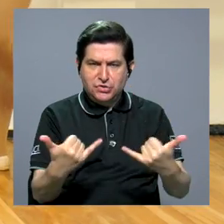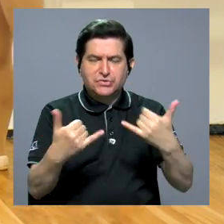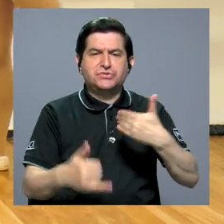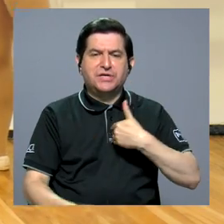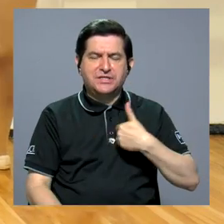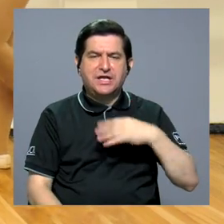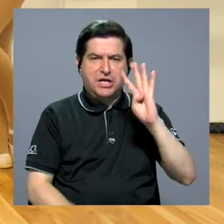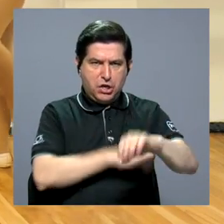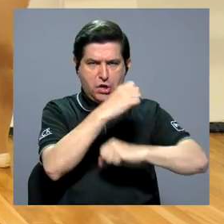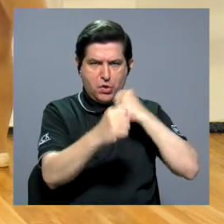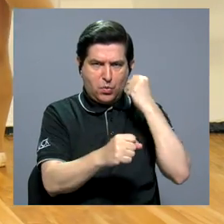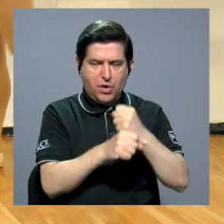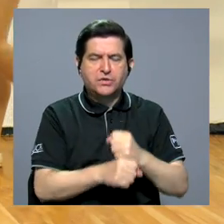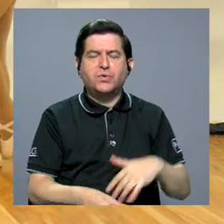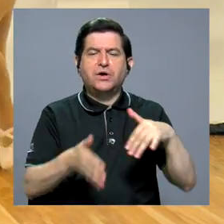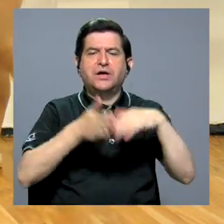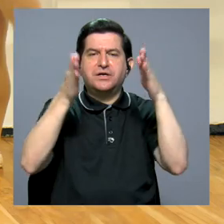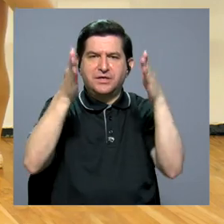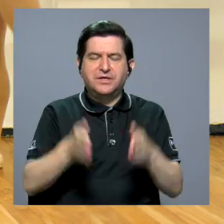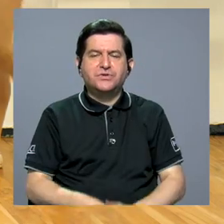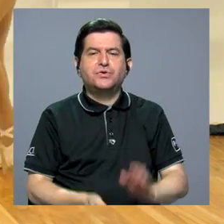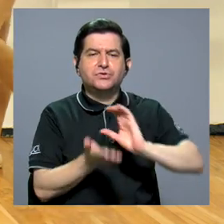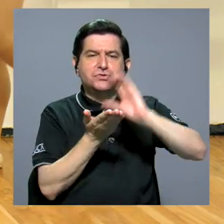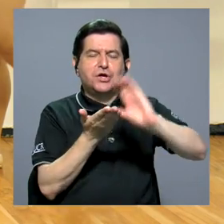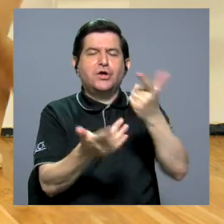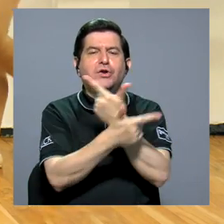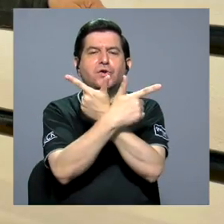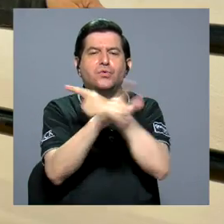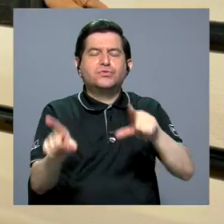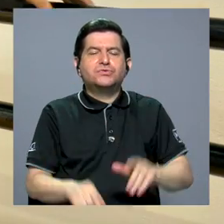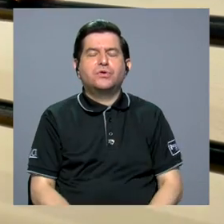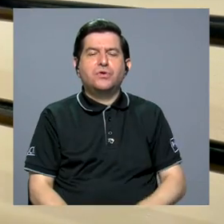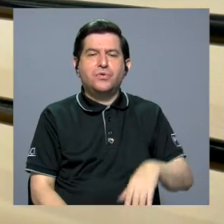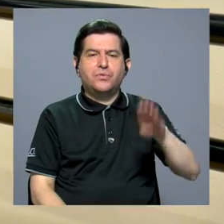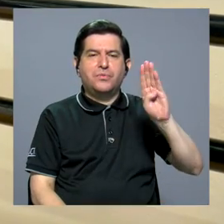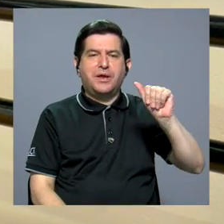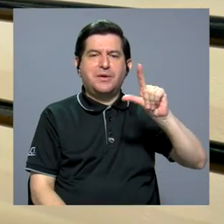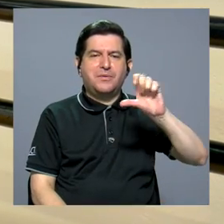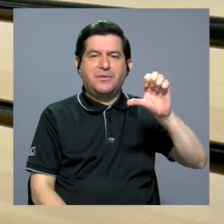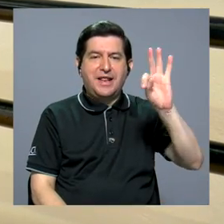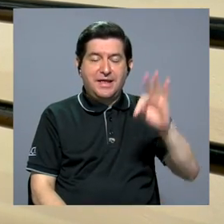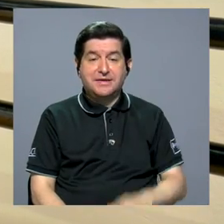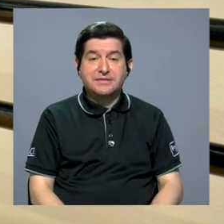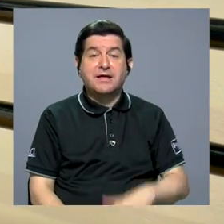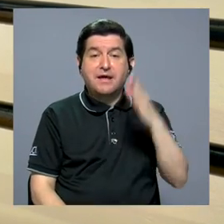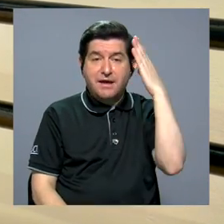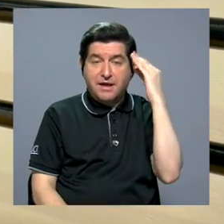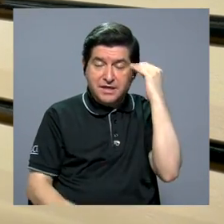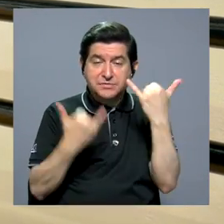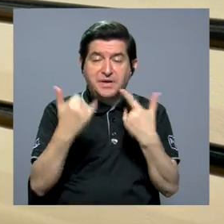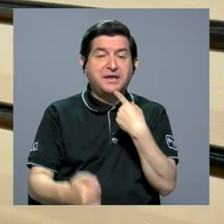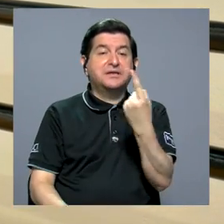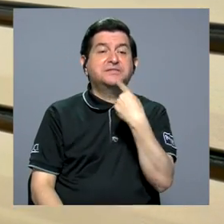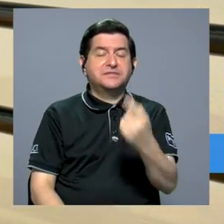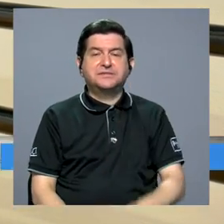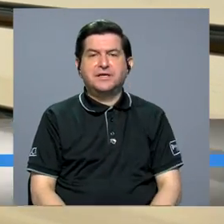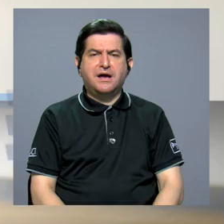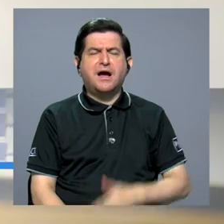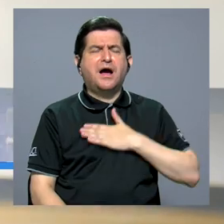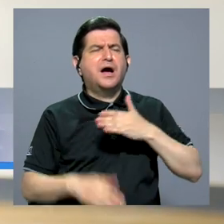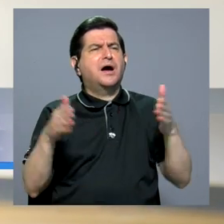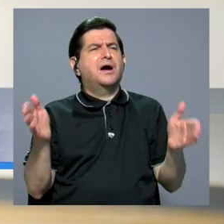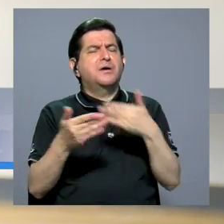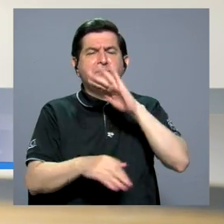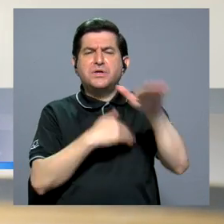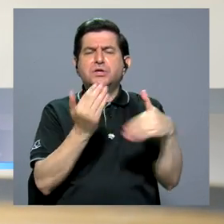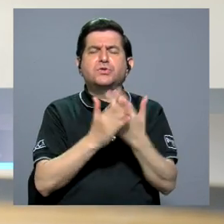años, ya cuenta con 4 años de ser estudiante del curso libre de ballet. Nos cuenta su experiencia a continuación.